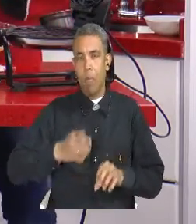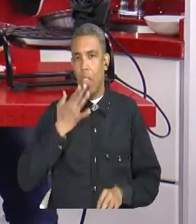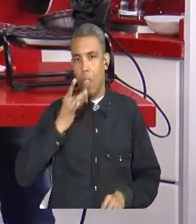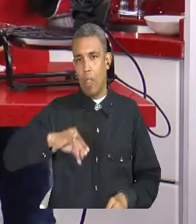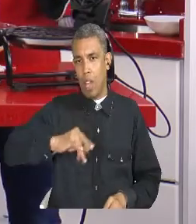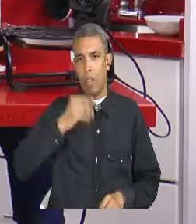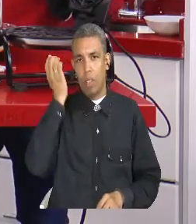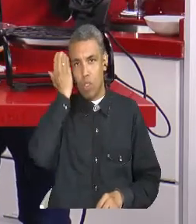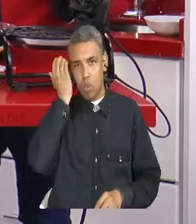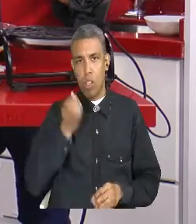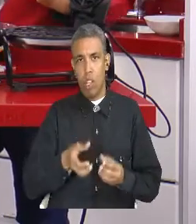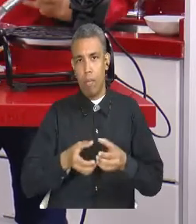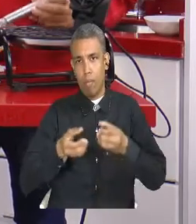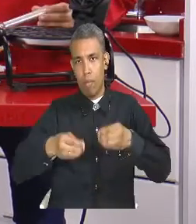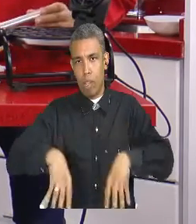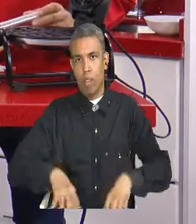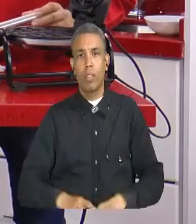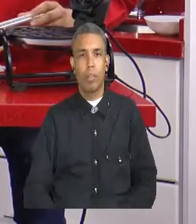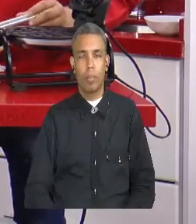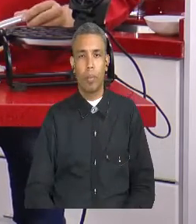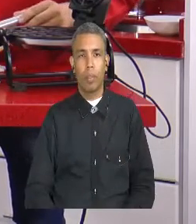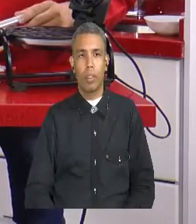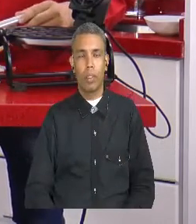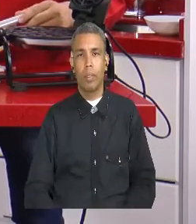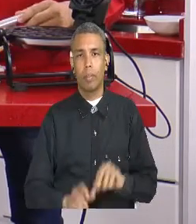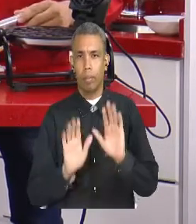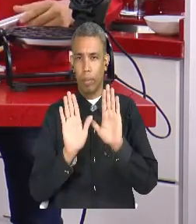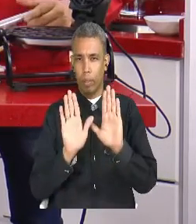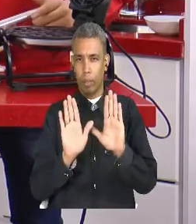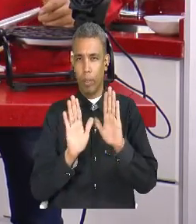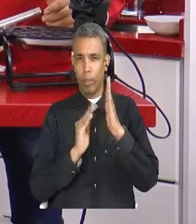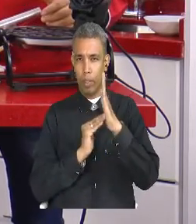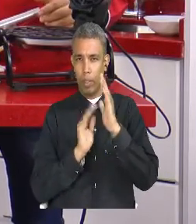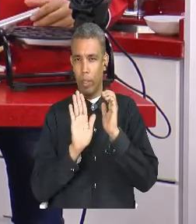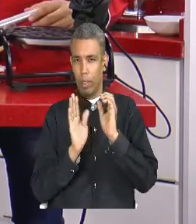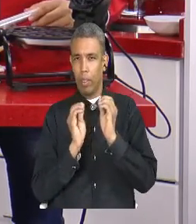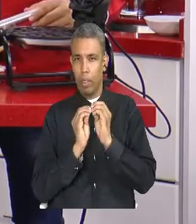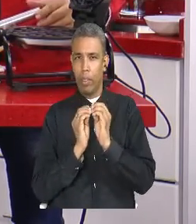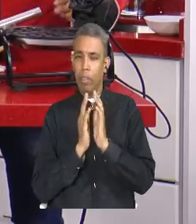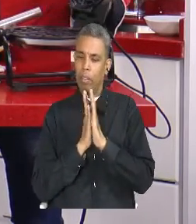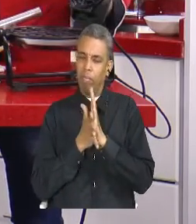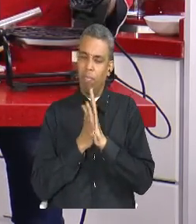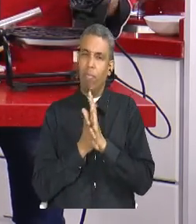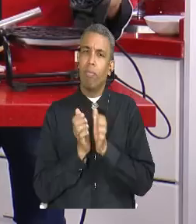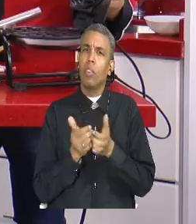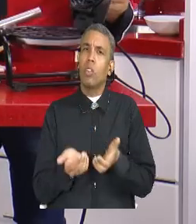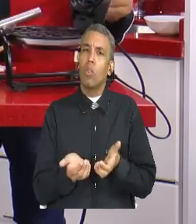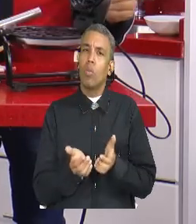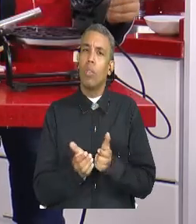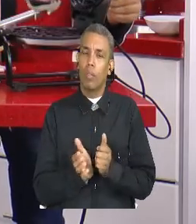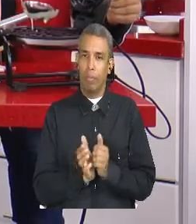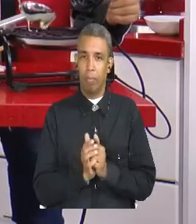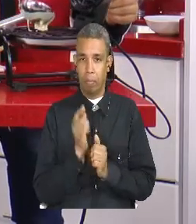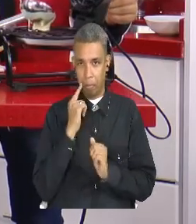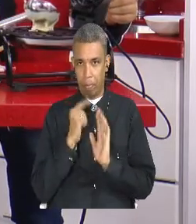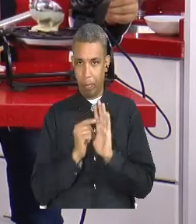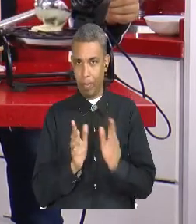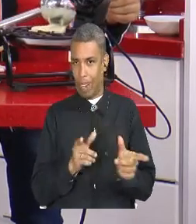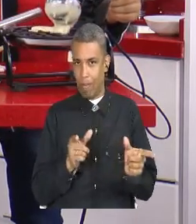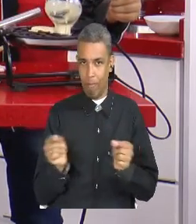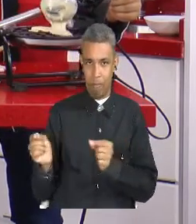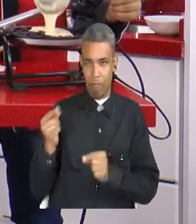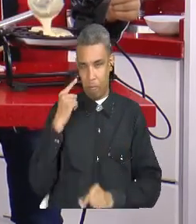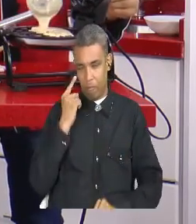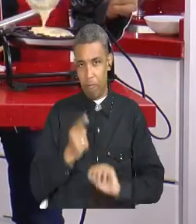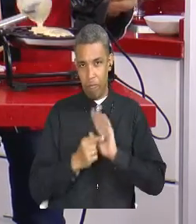Ok, perfecto. Entonces nos vamos a ir a una pequeña pausa y regresando les vamos a mostrar cómo quedan los waffles aquí en nuestra